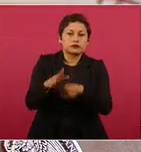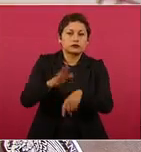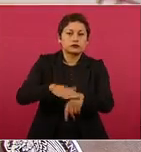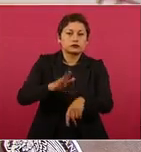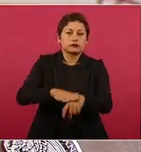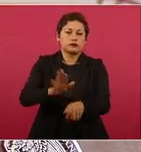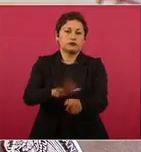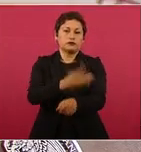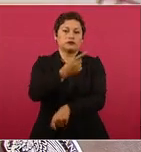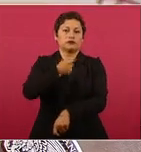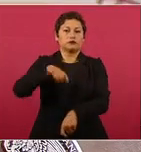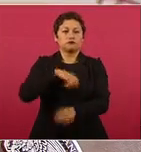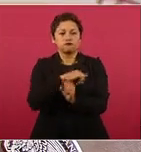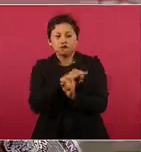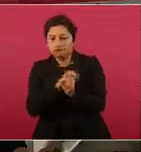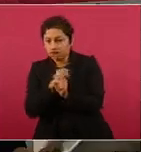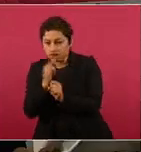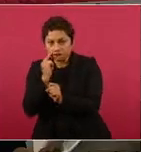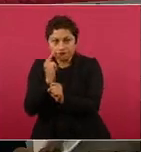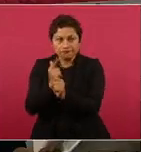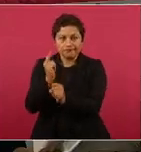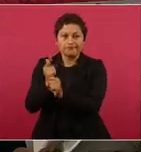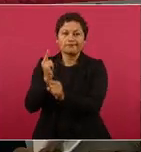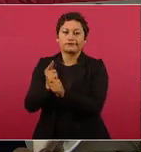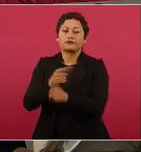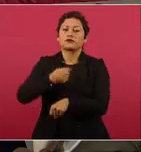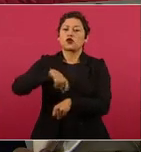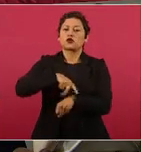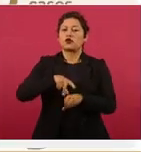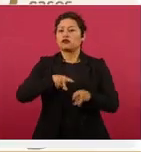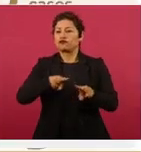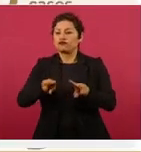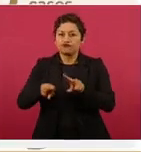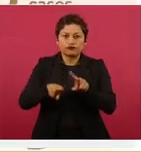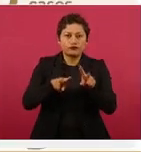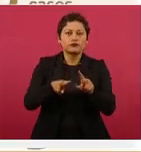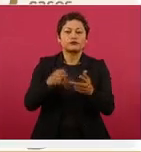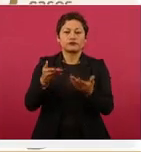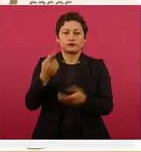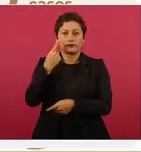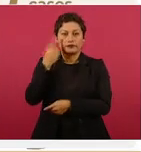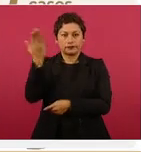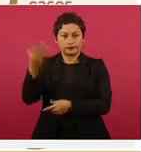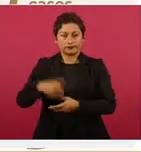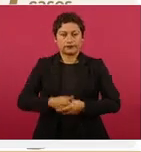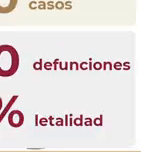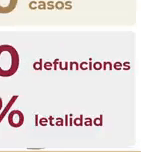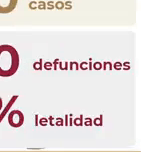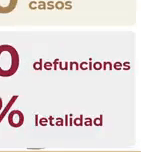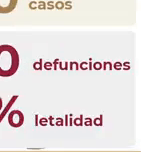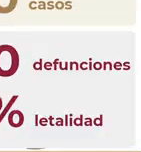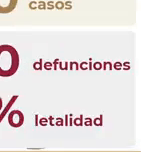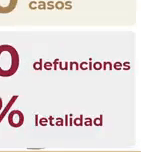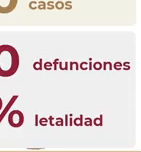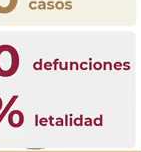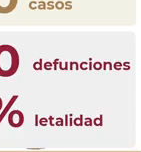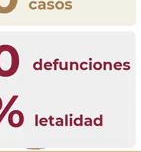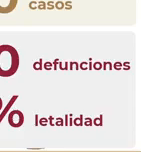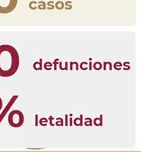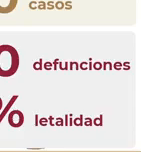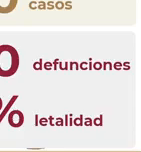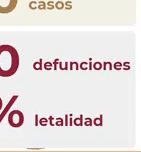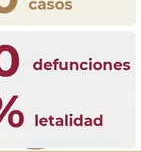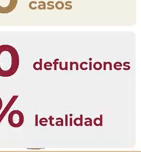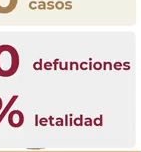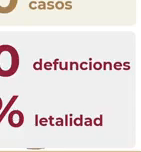buscando con una vigilancia activa que tenemos montada desde el inicio del aviso de la Organización Mundial de la Salud. De estos